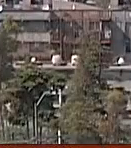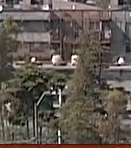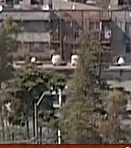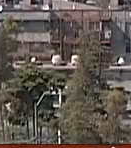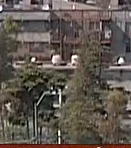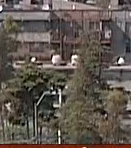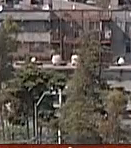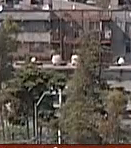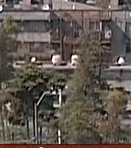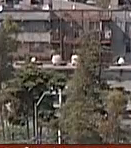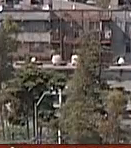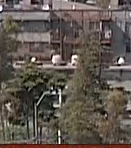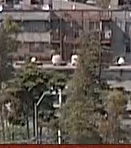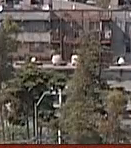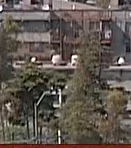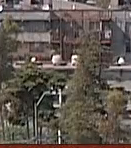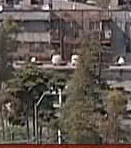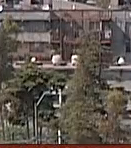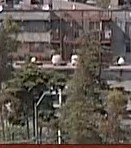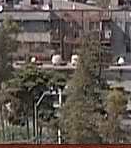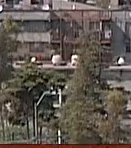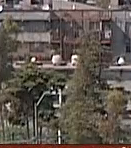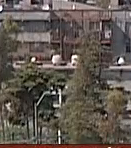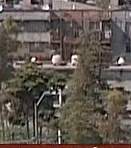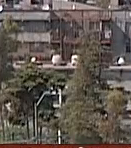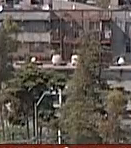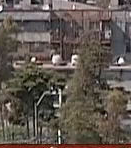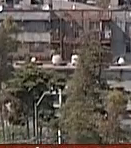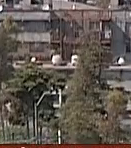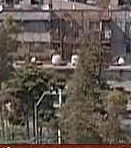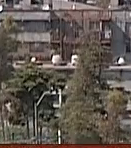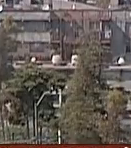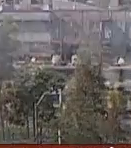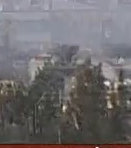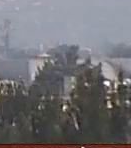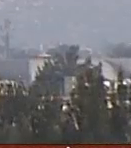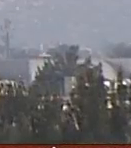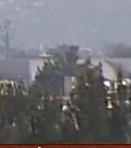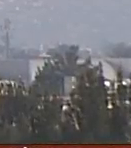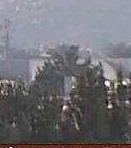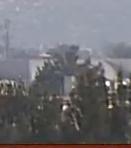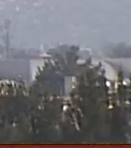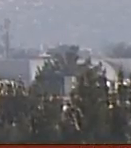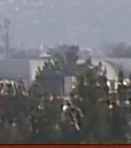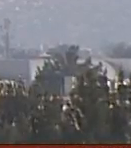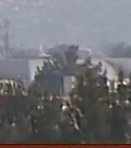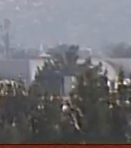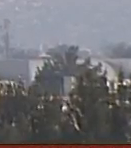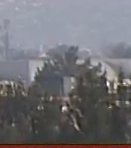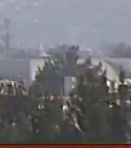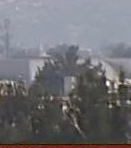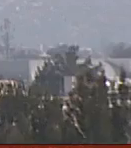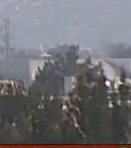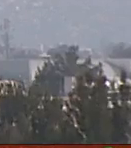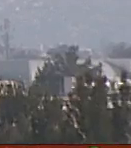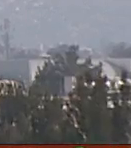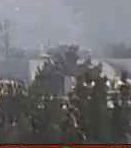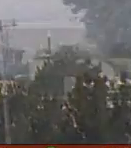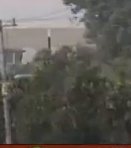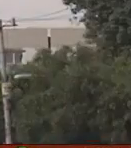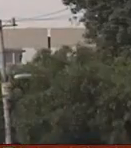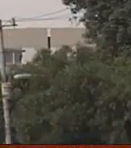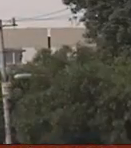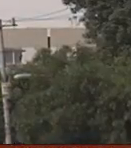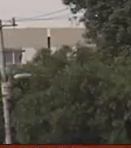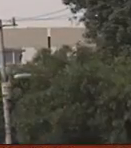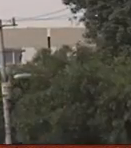personas. Sin duda, Juan Pablo. Eso sí. Ha hecho falta una política de fondo, una política que nos garantice que podemos